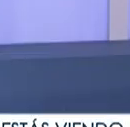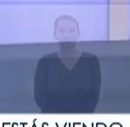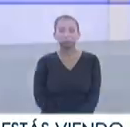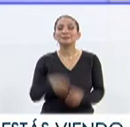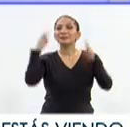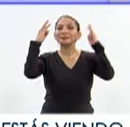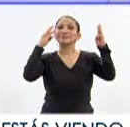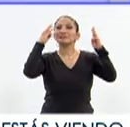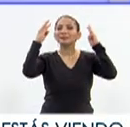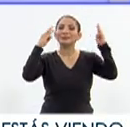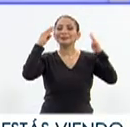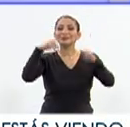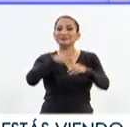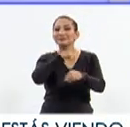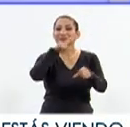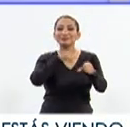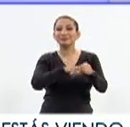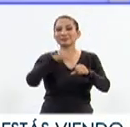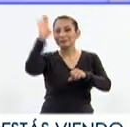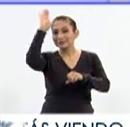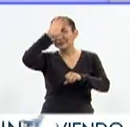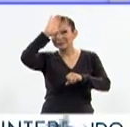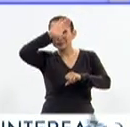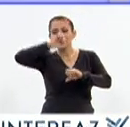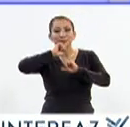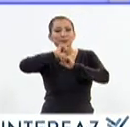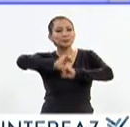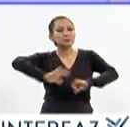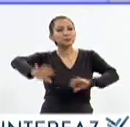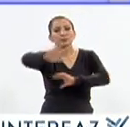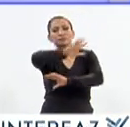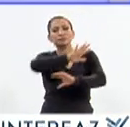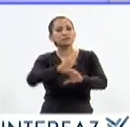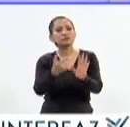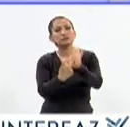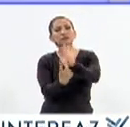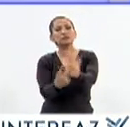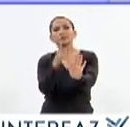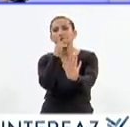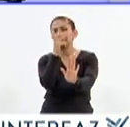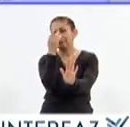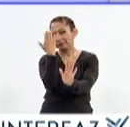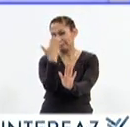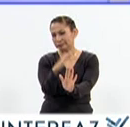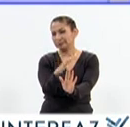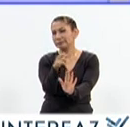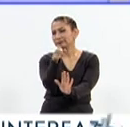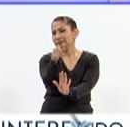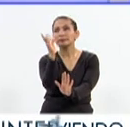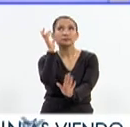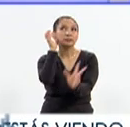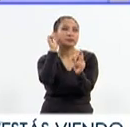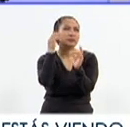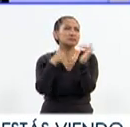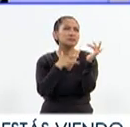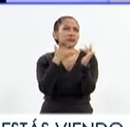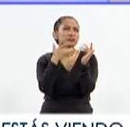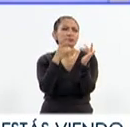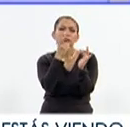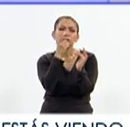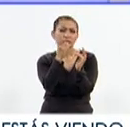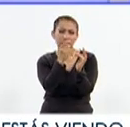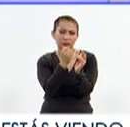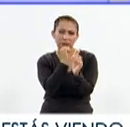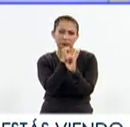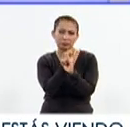Y el Museo Nacional de las Culturas Populares presentó una palabra que usted seguramente ha escuchado por algún lugar o la ha dicho,